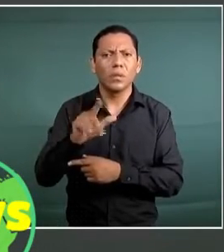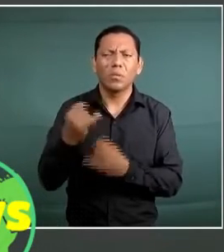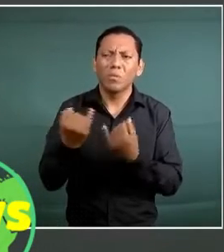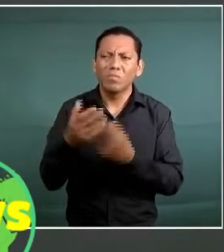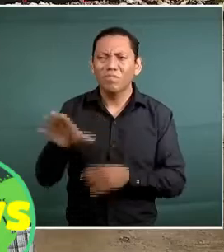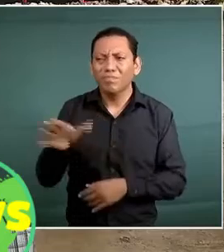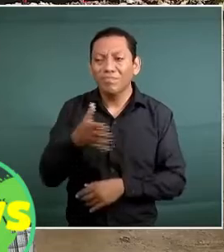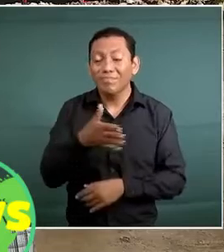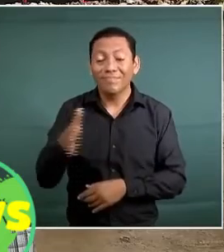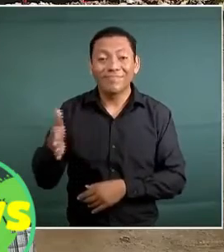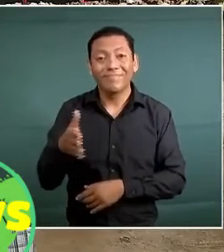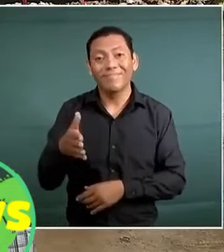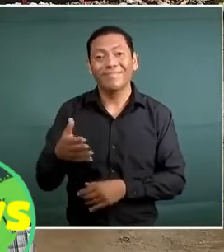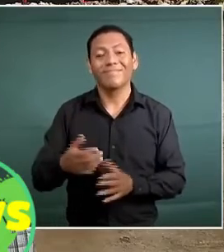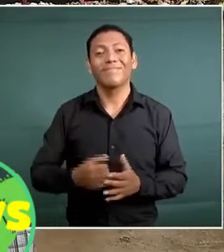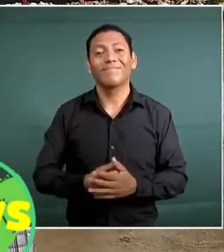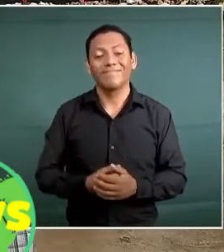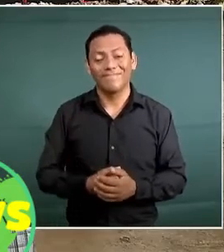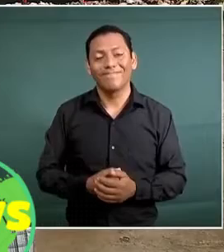van,